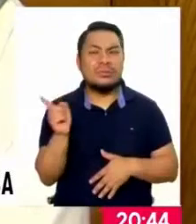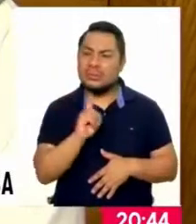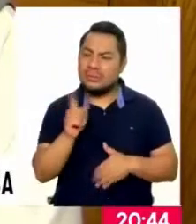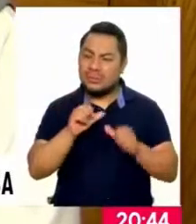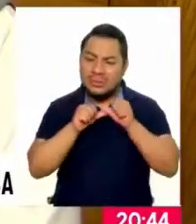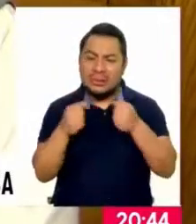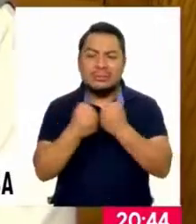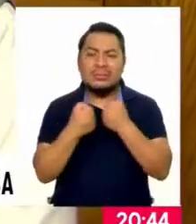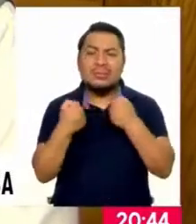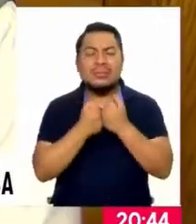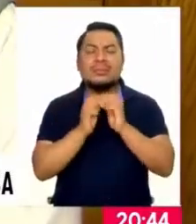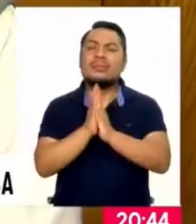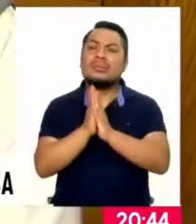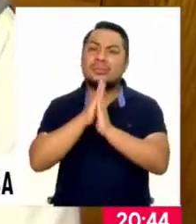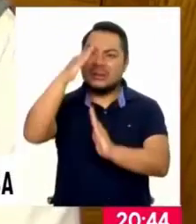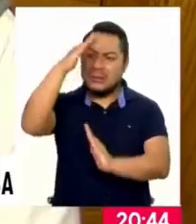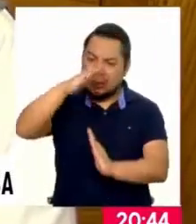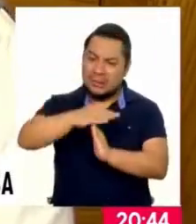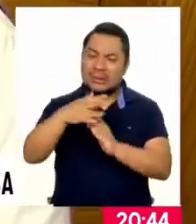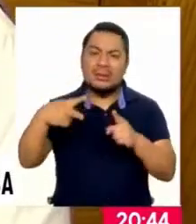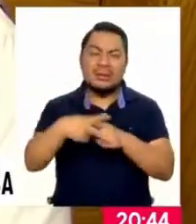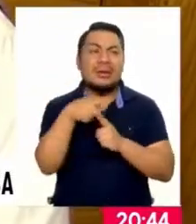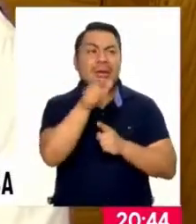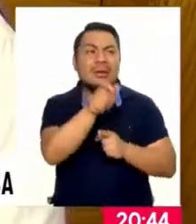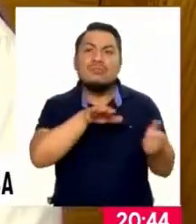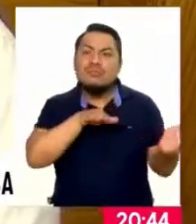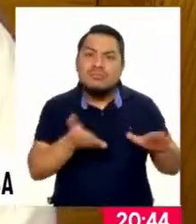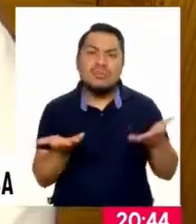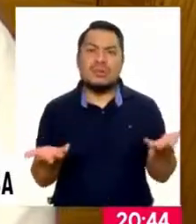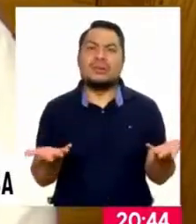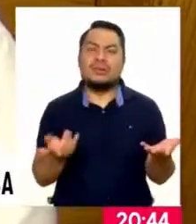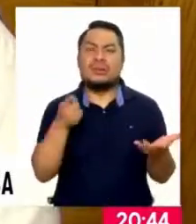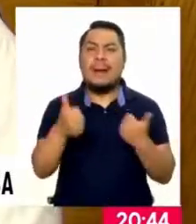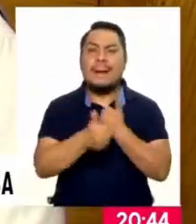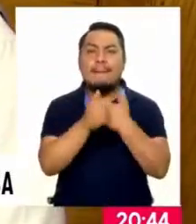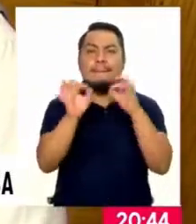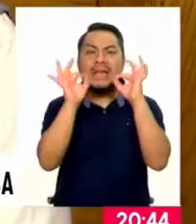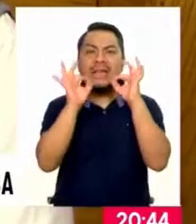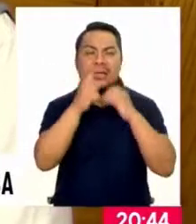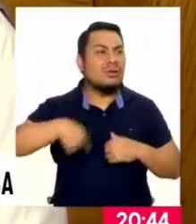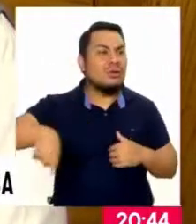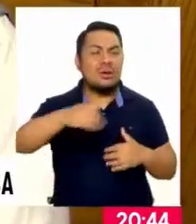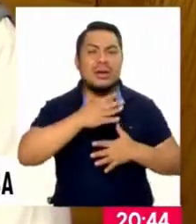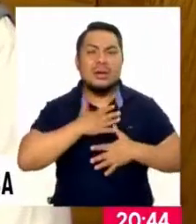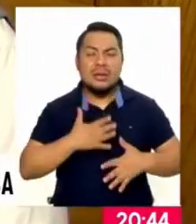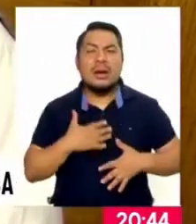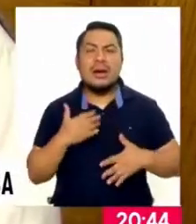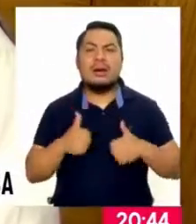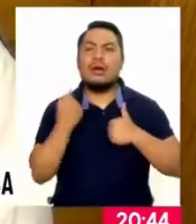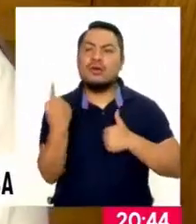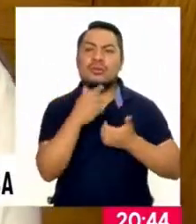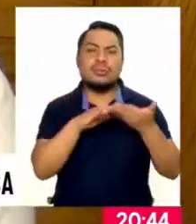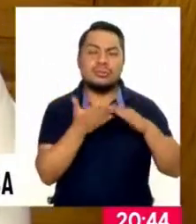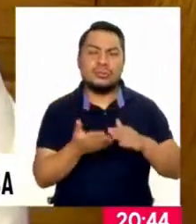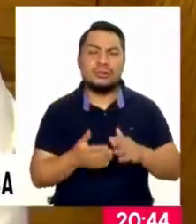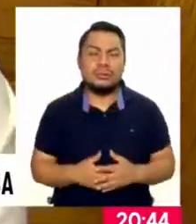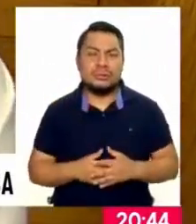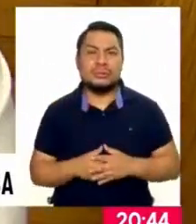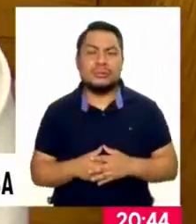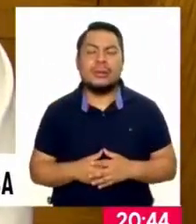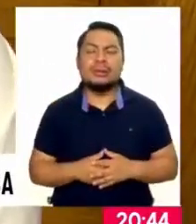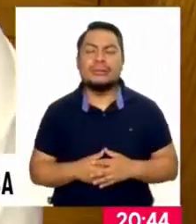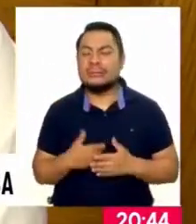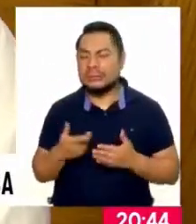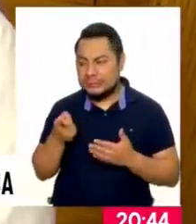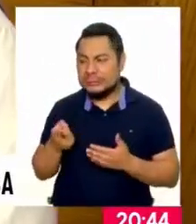continúe con esta violencia que está perdiendo vidas y que finalmente está poniendo en peligro a la vida de toda la población Más allá de este